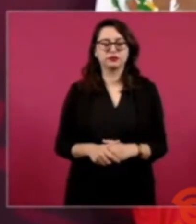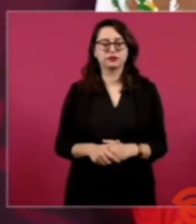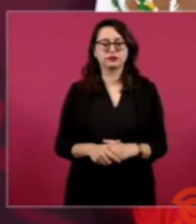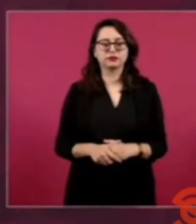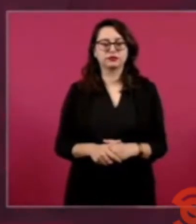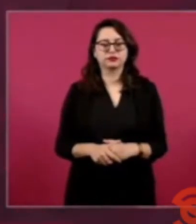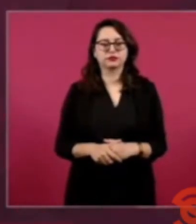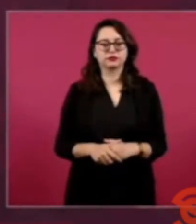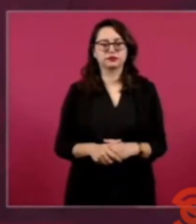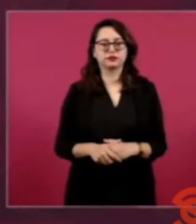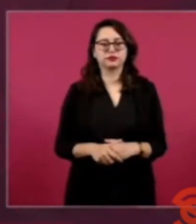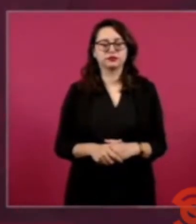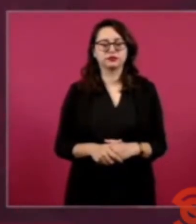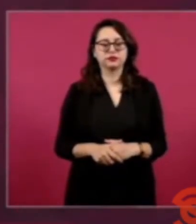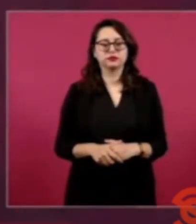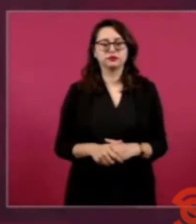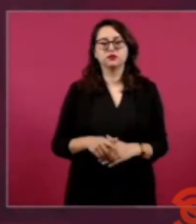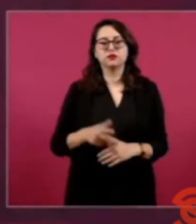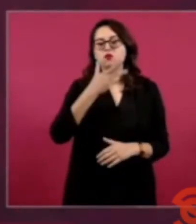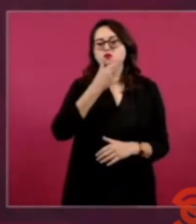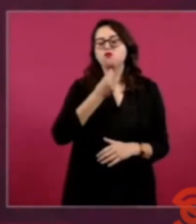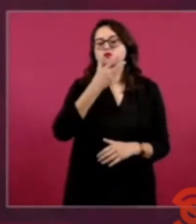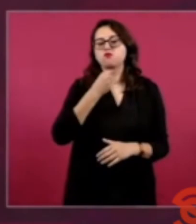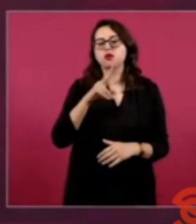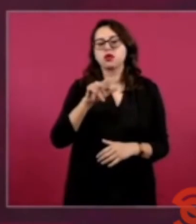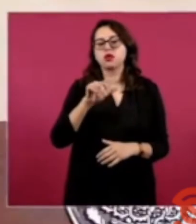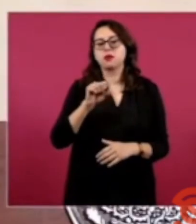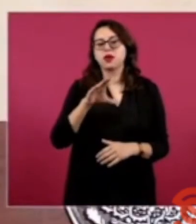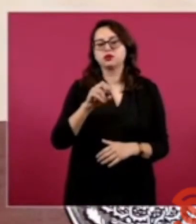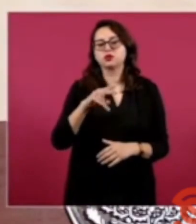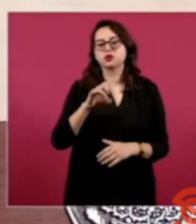exilio también otro opositor, Vasconcelos,